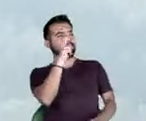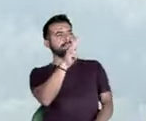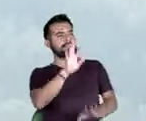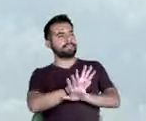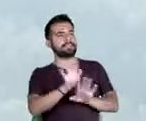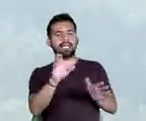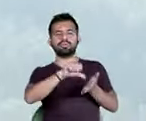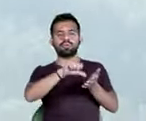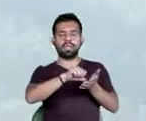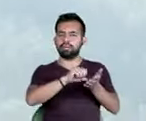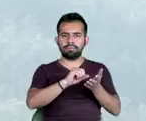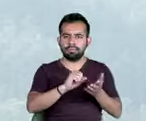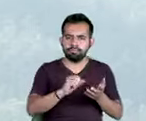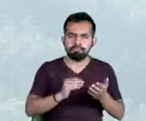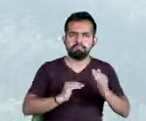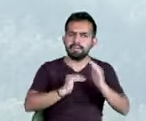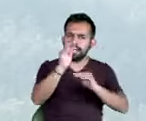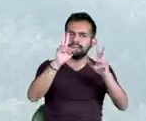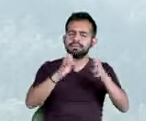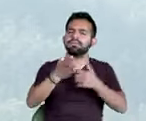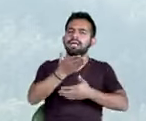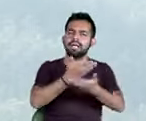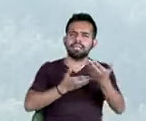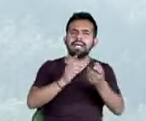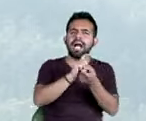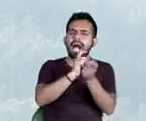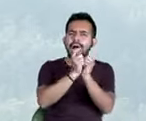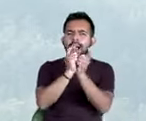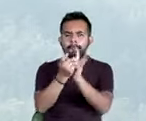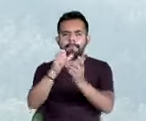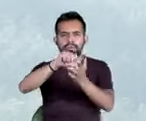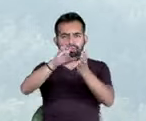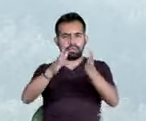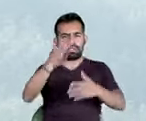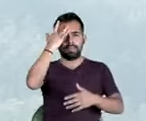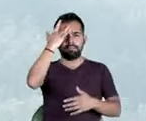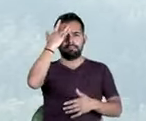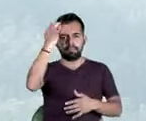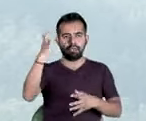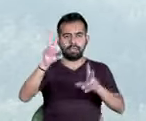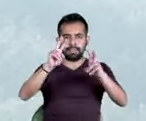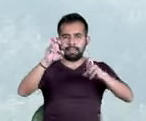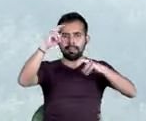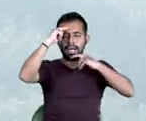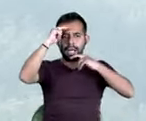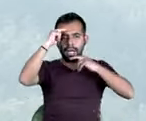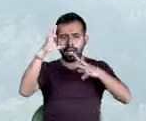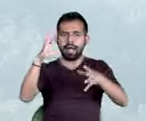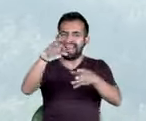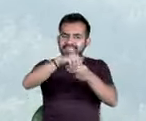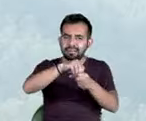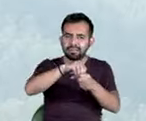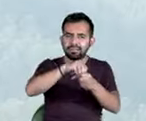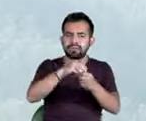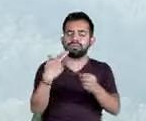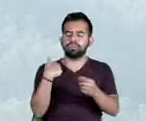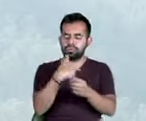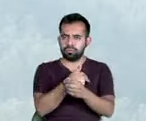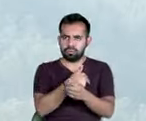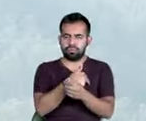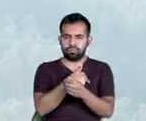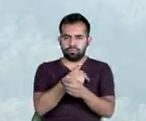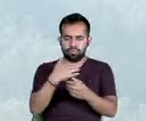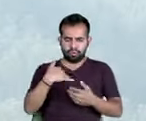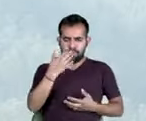sino qué quejas, qué reclamos ciudadanos están haciendo, porque más que como medios de comunicación en ese momento, les veré como portadores de un mensaje